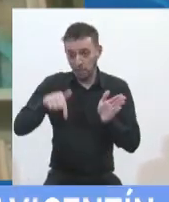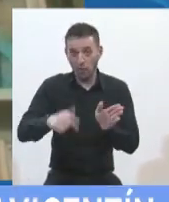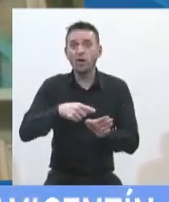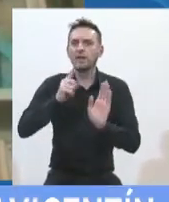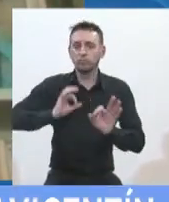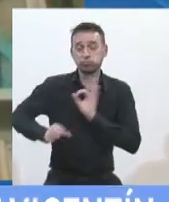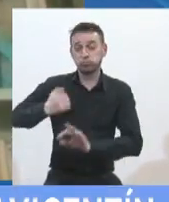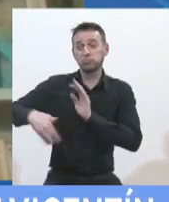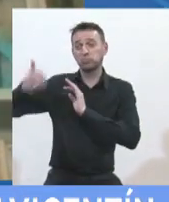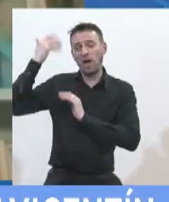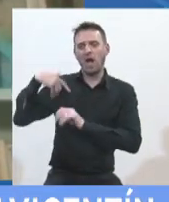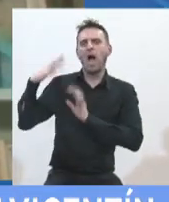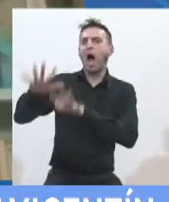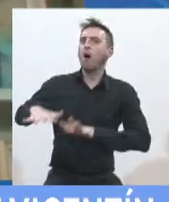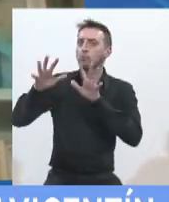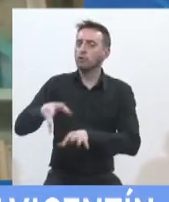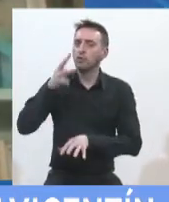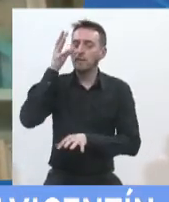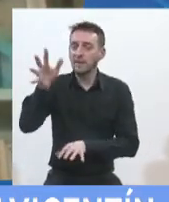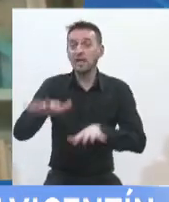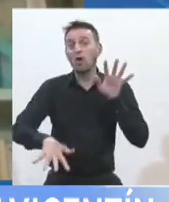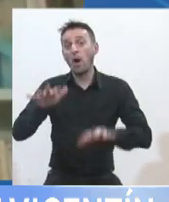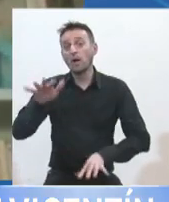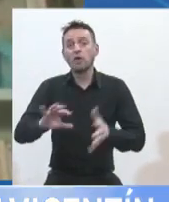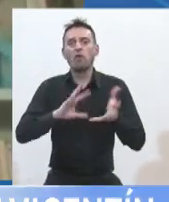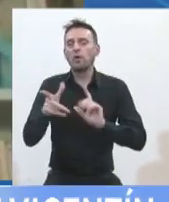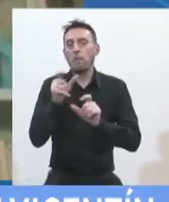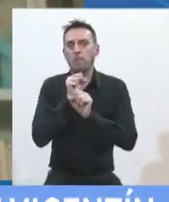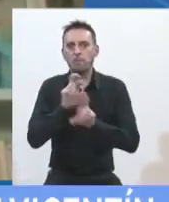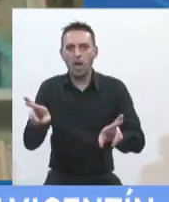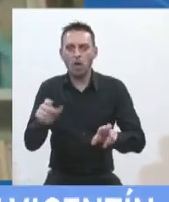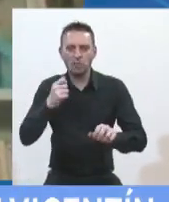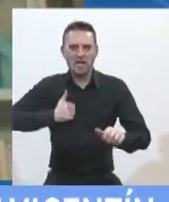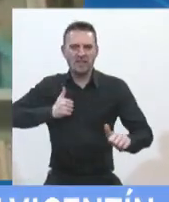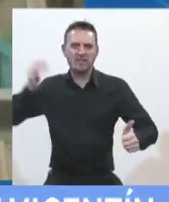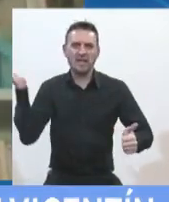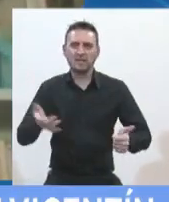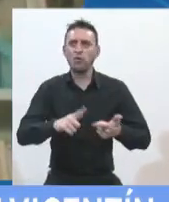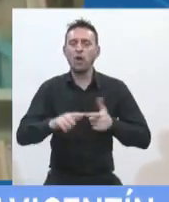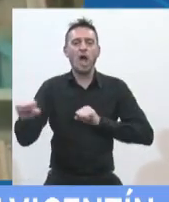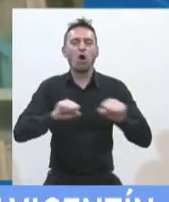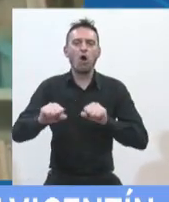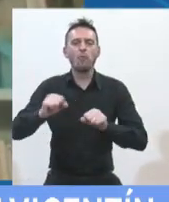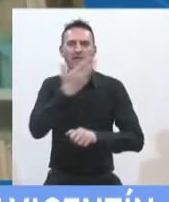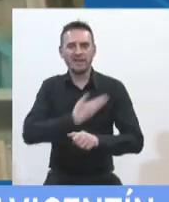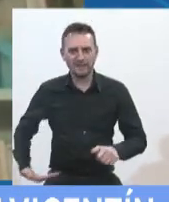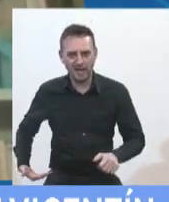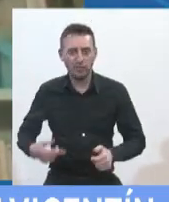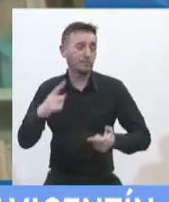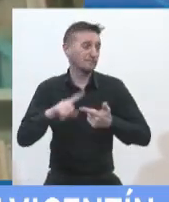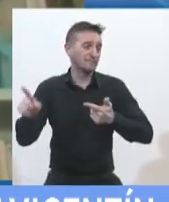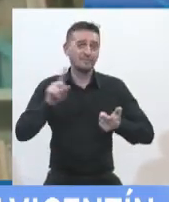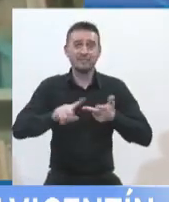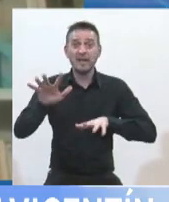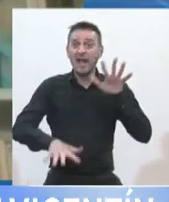lejanos a veces en forma de de la peor forma posible dictadura terrorismo de estado a veces